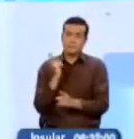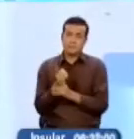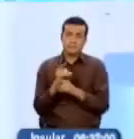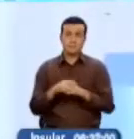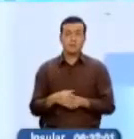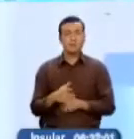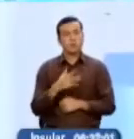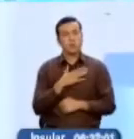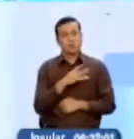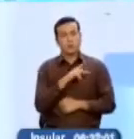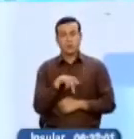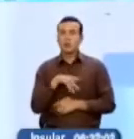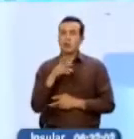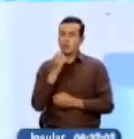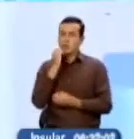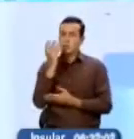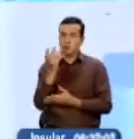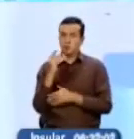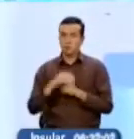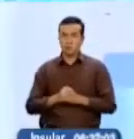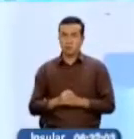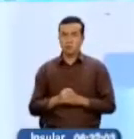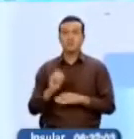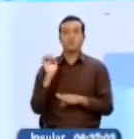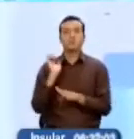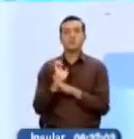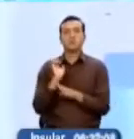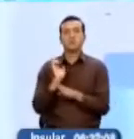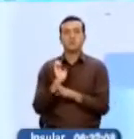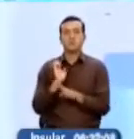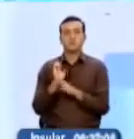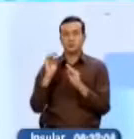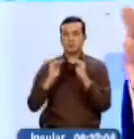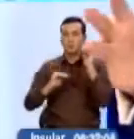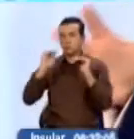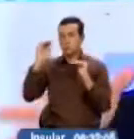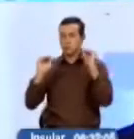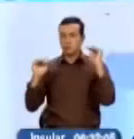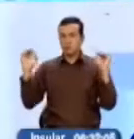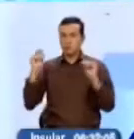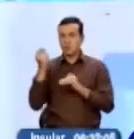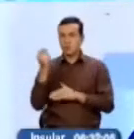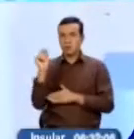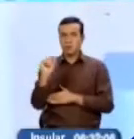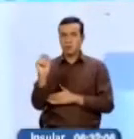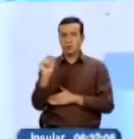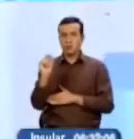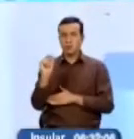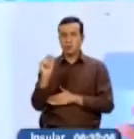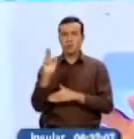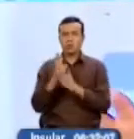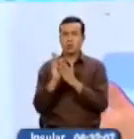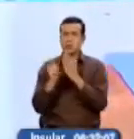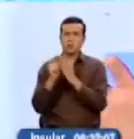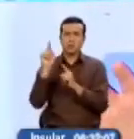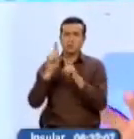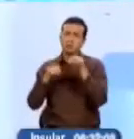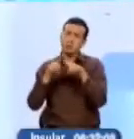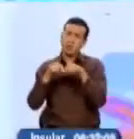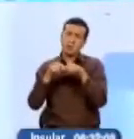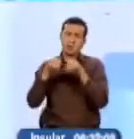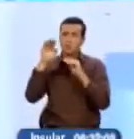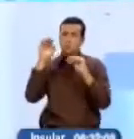sin embargo si quisiera señalar algo en el ecuador el rango de costos de libros es muy variado no